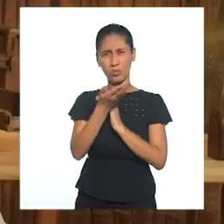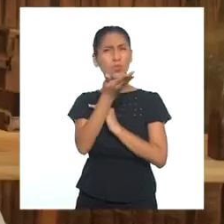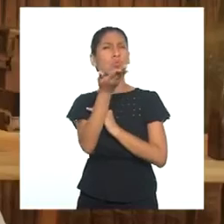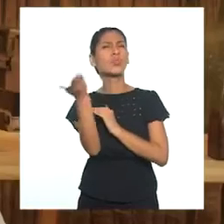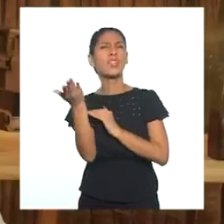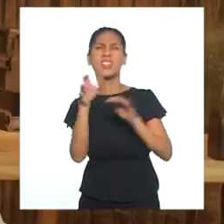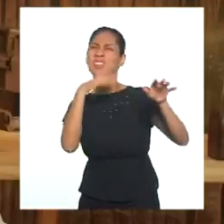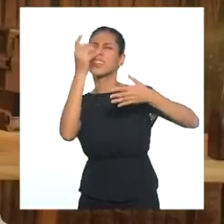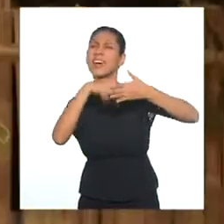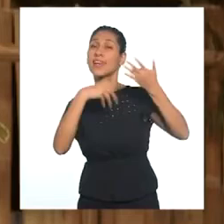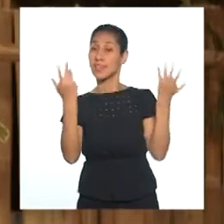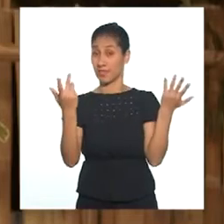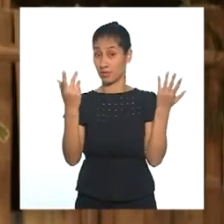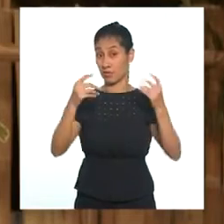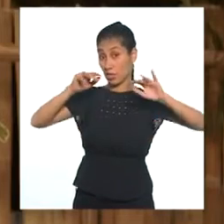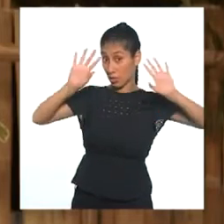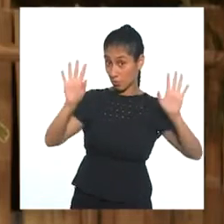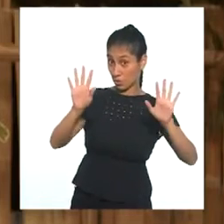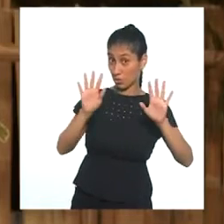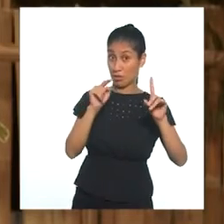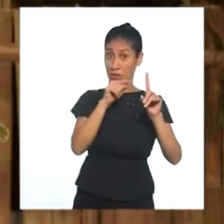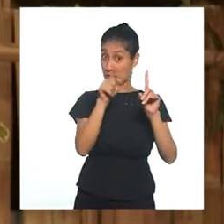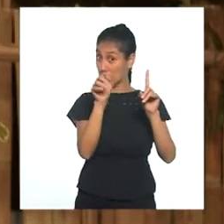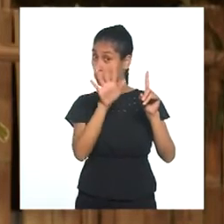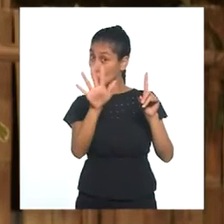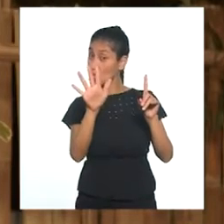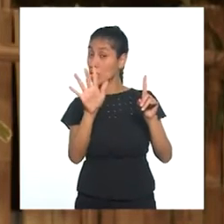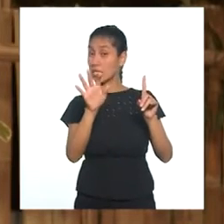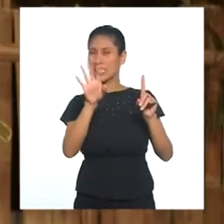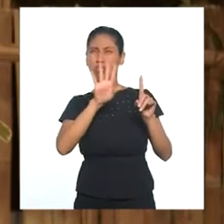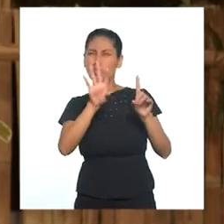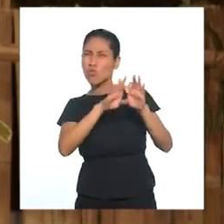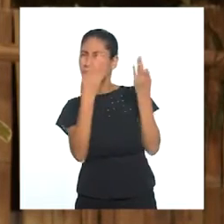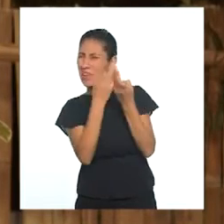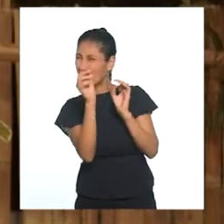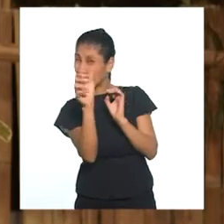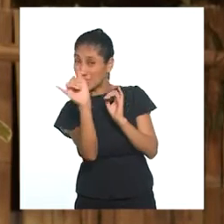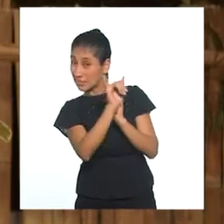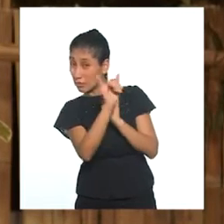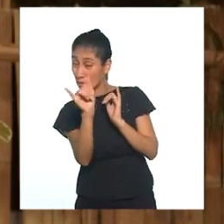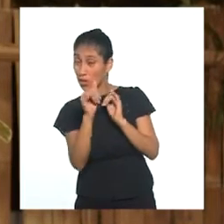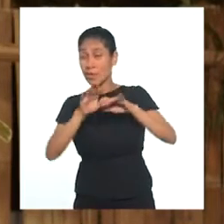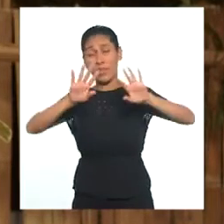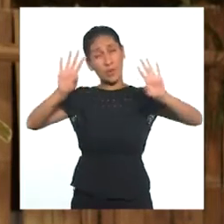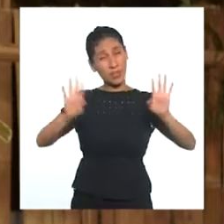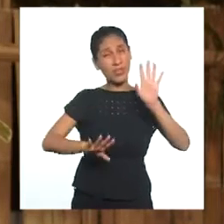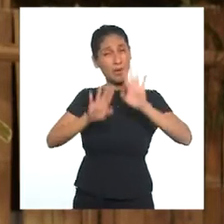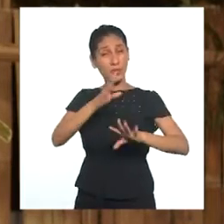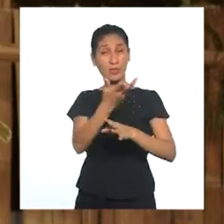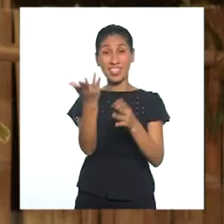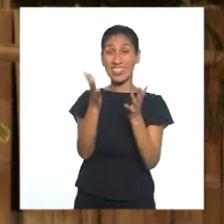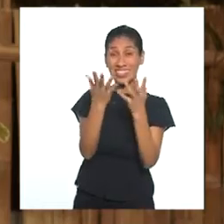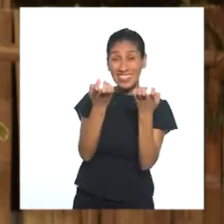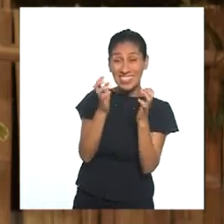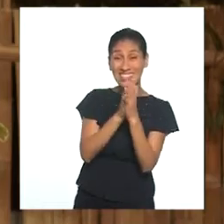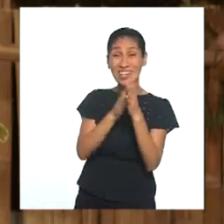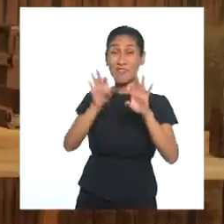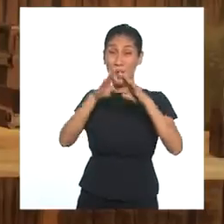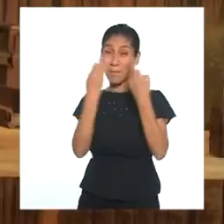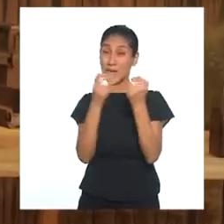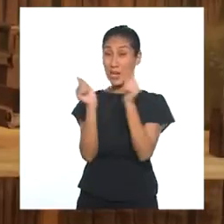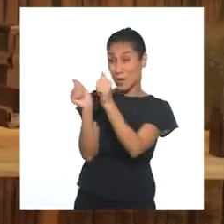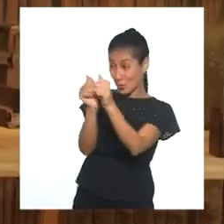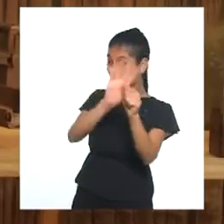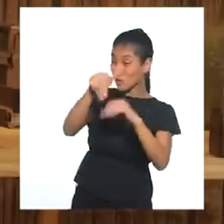harían? ¿Han vivido una situación similar? ¿Hay alguna situación que les impida compartir en familia? Así